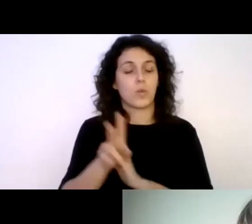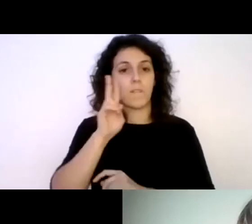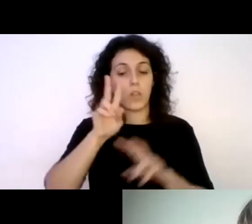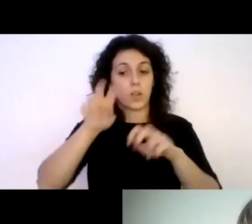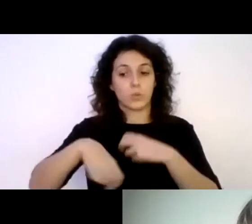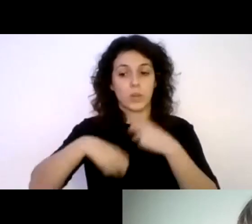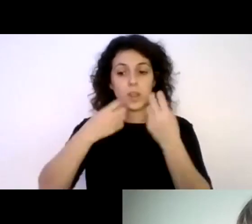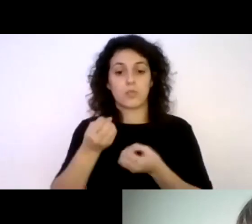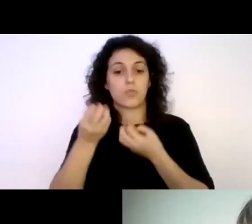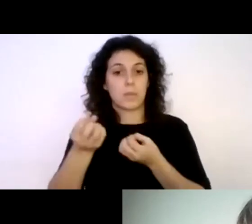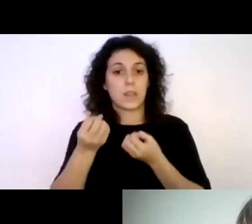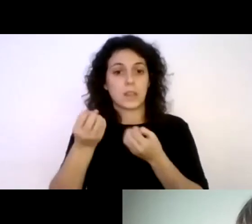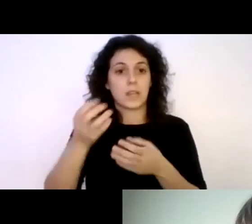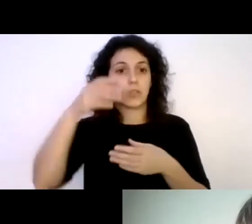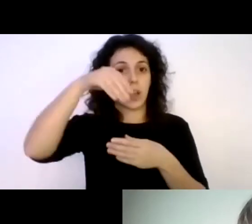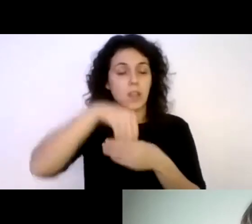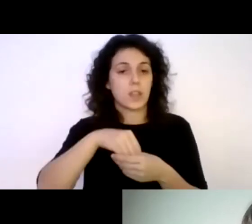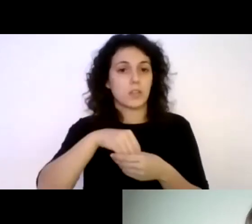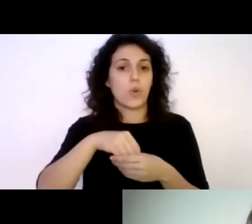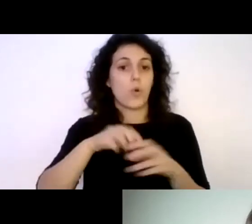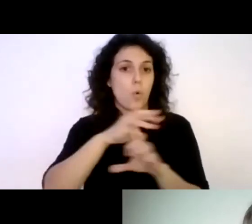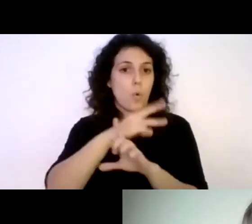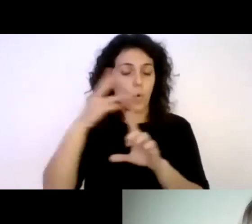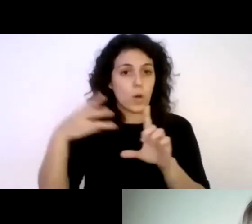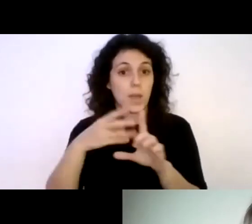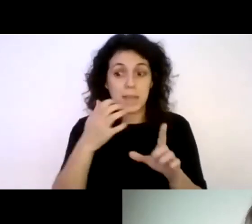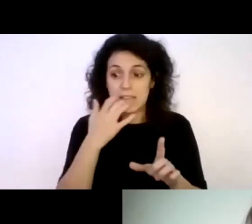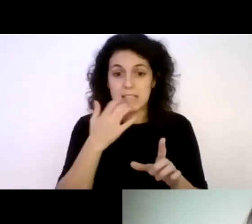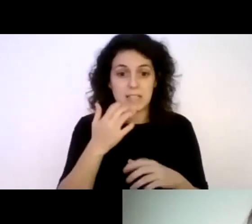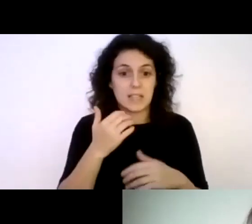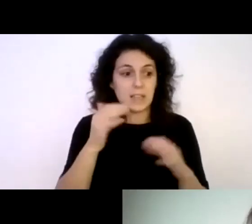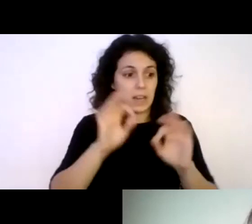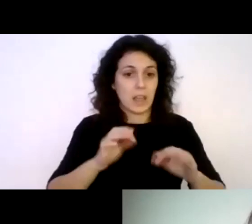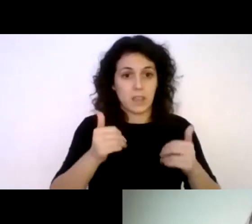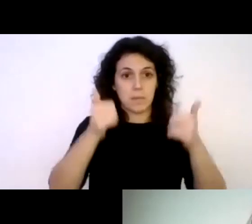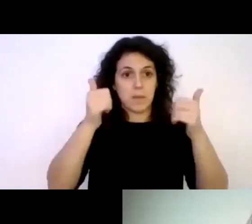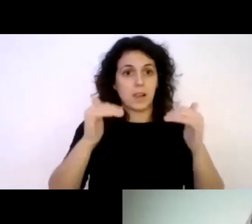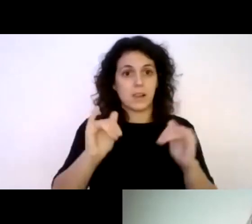y los comentarios en la página web. Si no hay nada más,